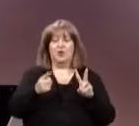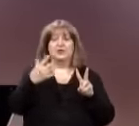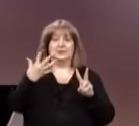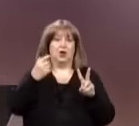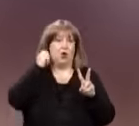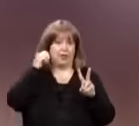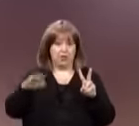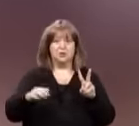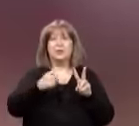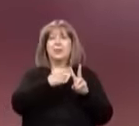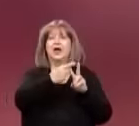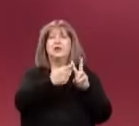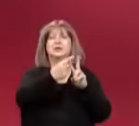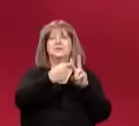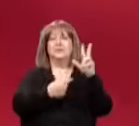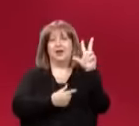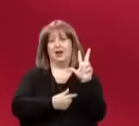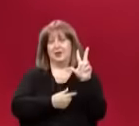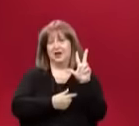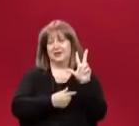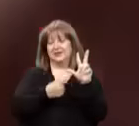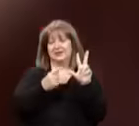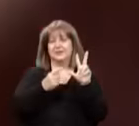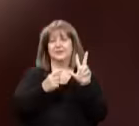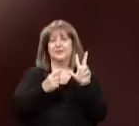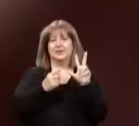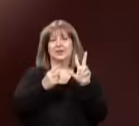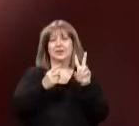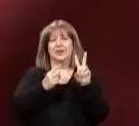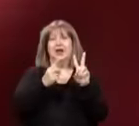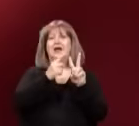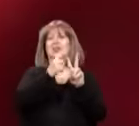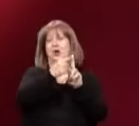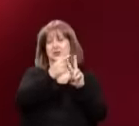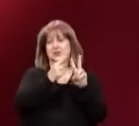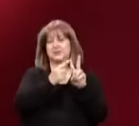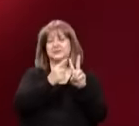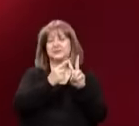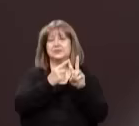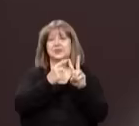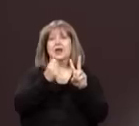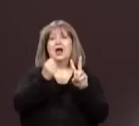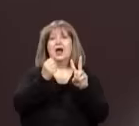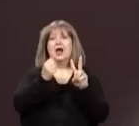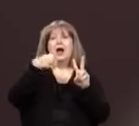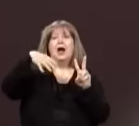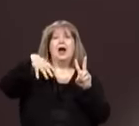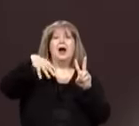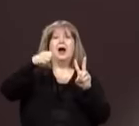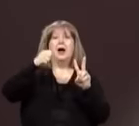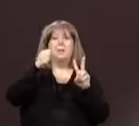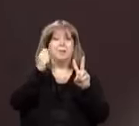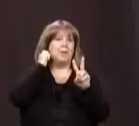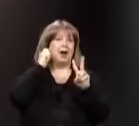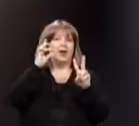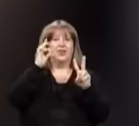ambas. De ahí estamos viendo las imágenes, ¿no? De tanto Abigail y Magdalena. Exactamente, Magdalena es la mamá de